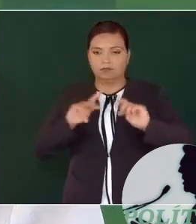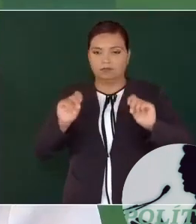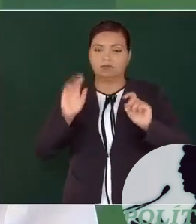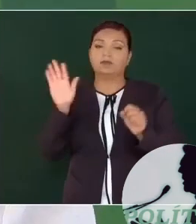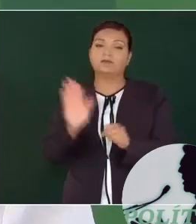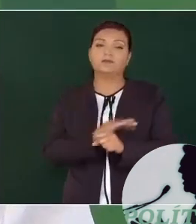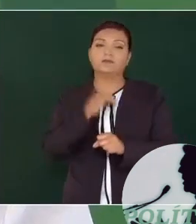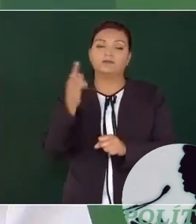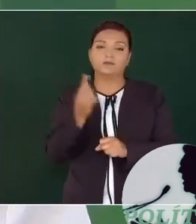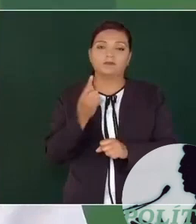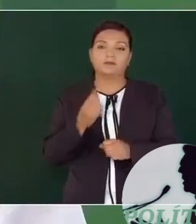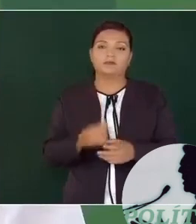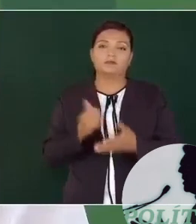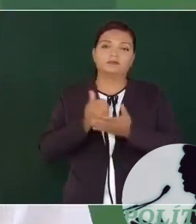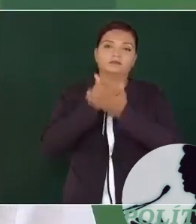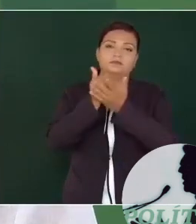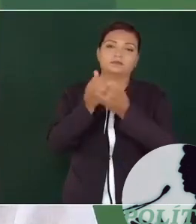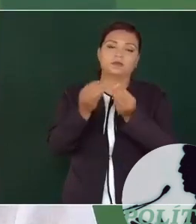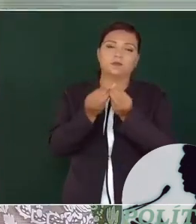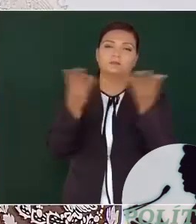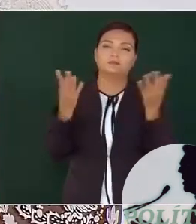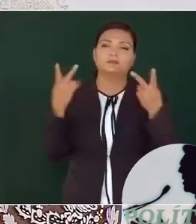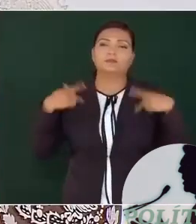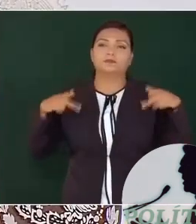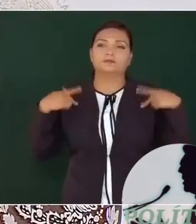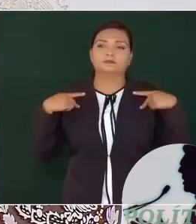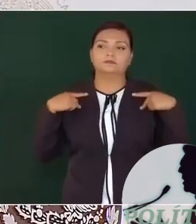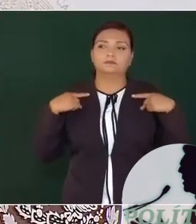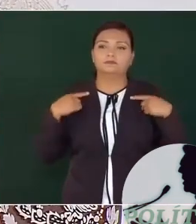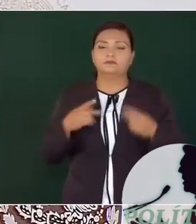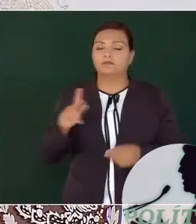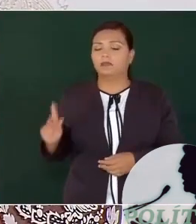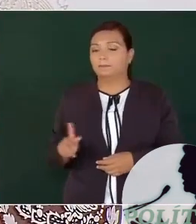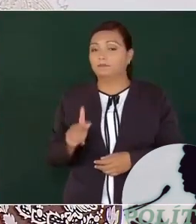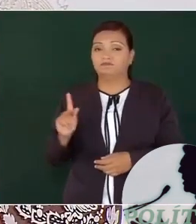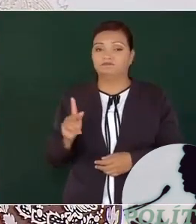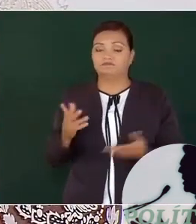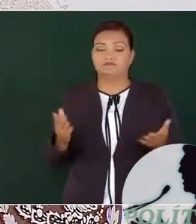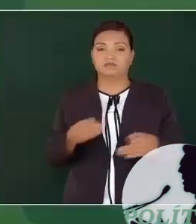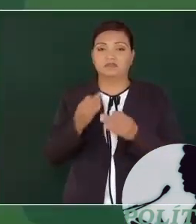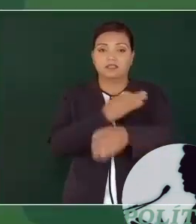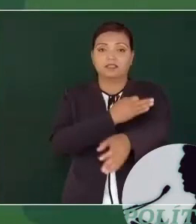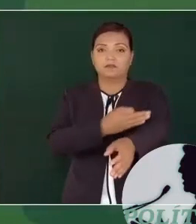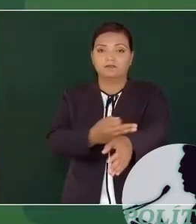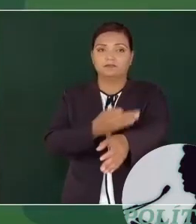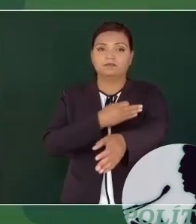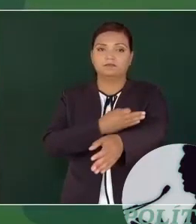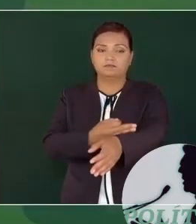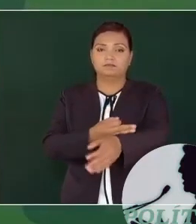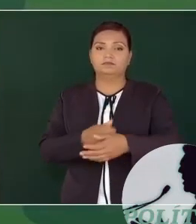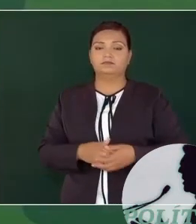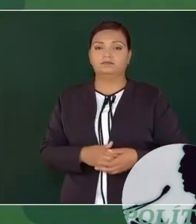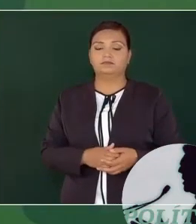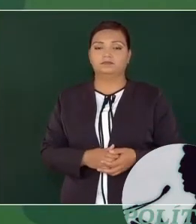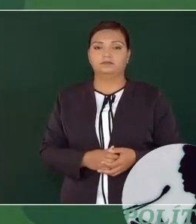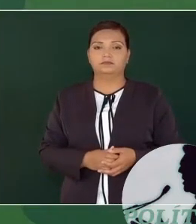porque ayuda mucho la gente, el pueblo, las familias.